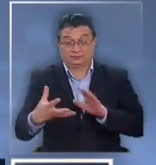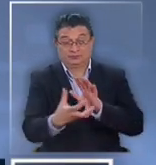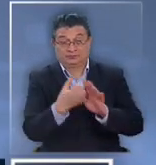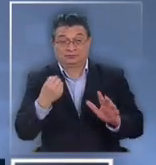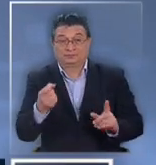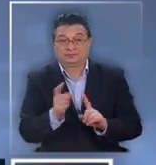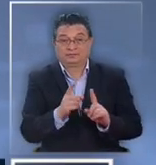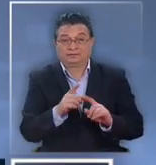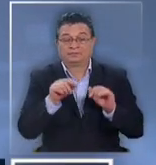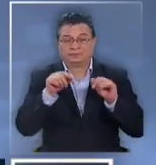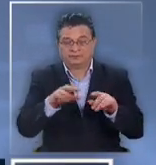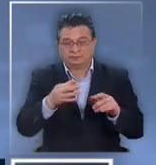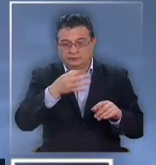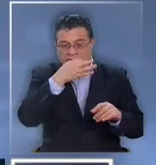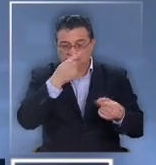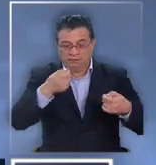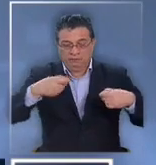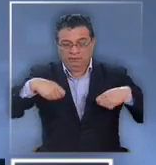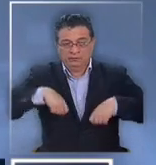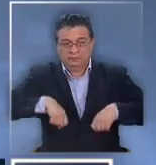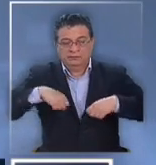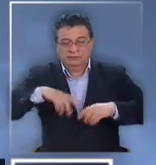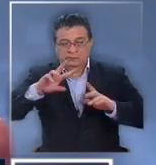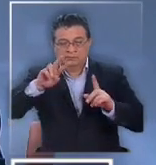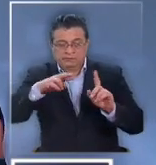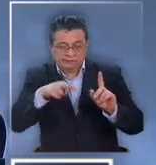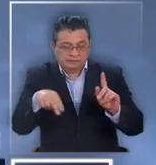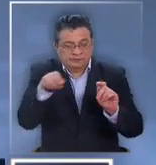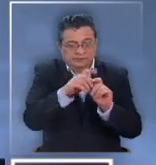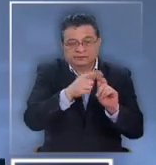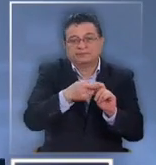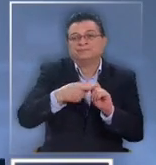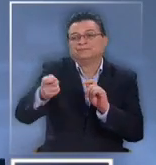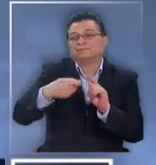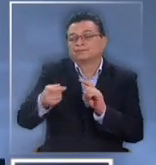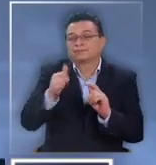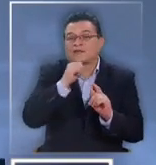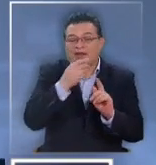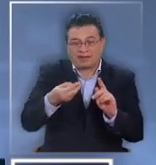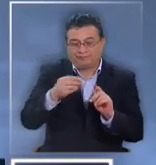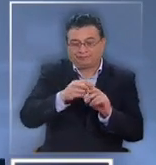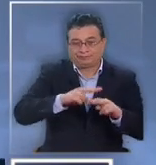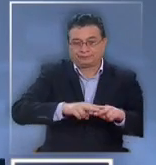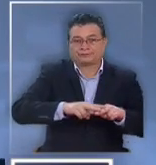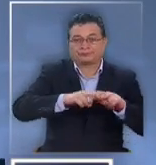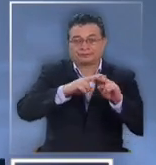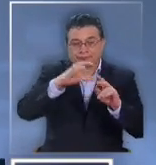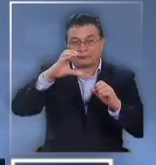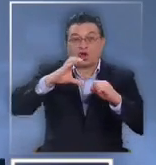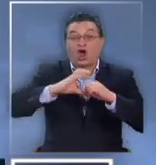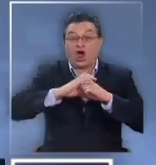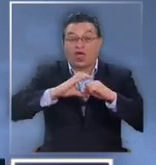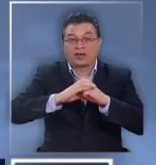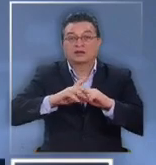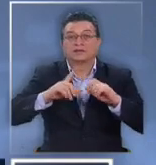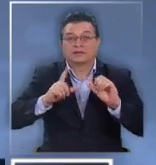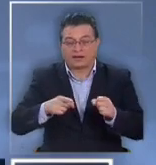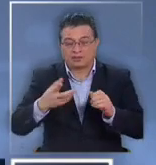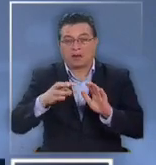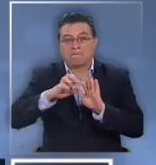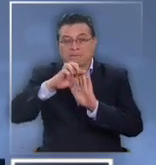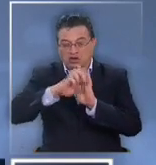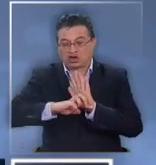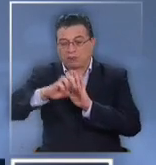deja no ha dejado plata para poder reinvertir y eso provocó una situación donde codelco finalmente tuvo que hacer una serie de